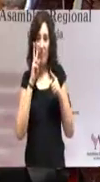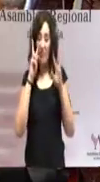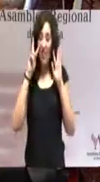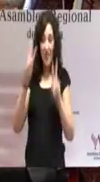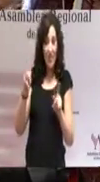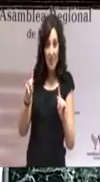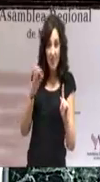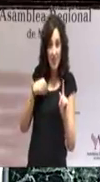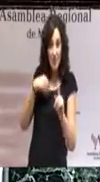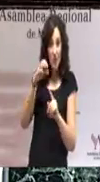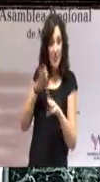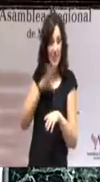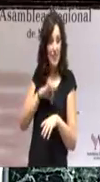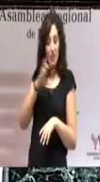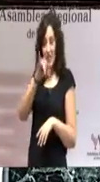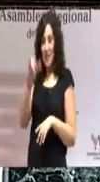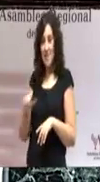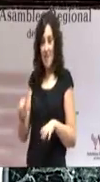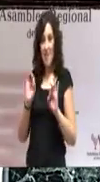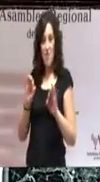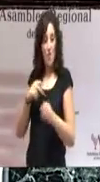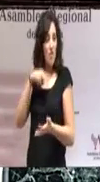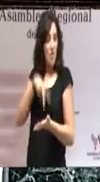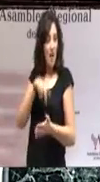Y no ver al señor Sánchez en esta Asamblea